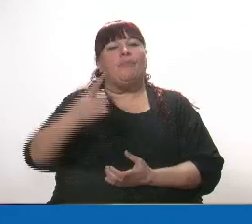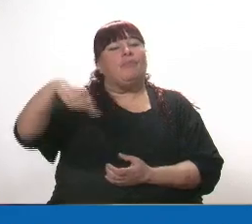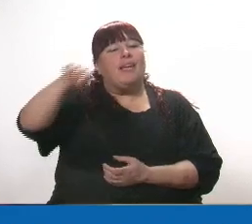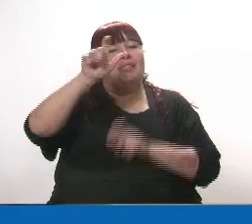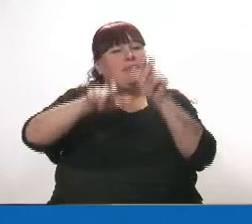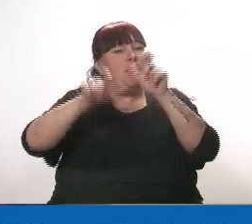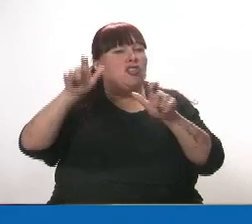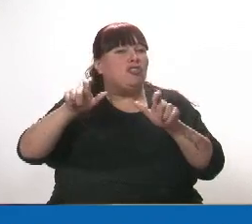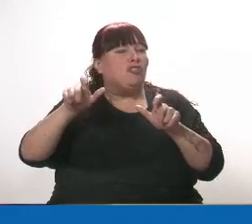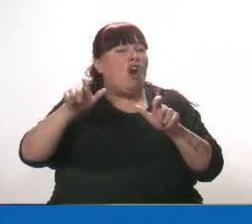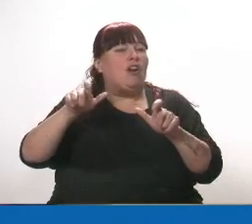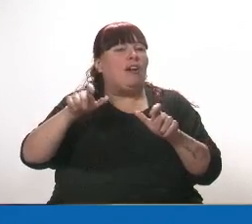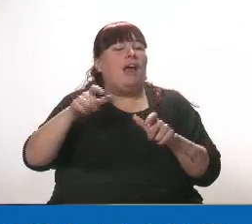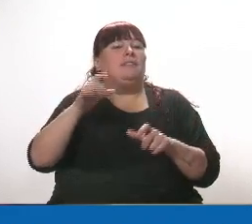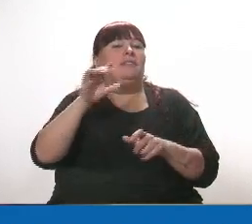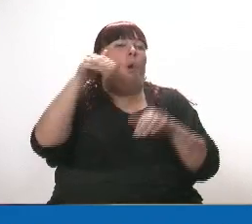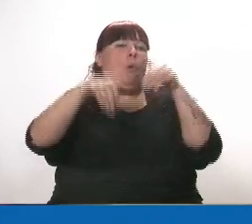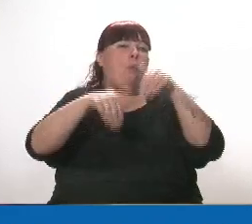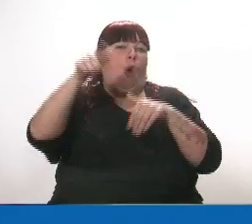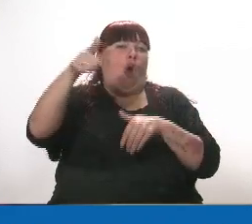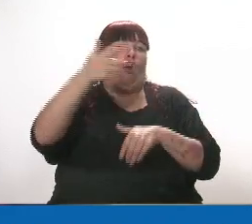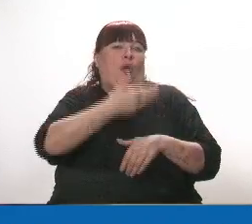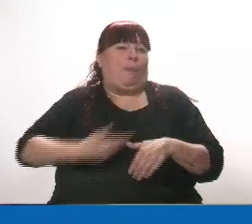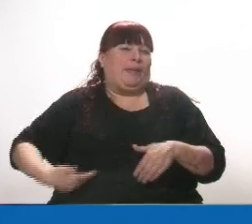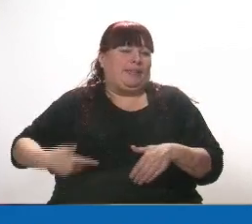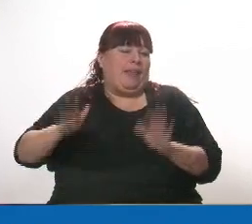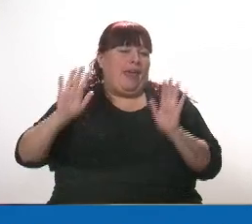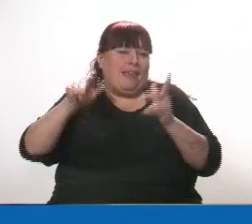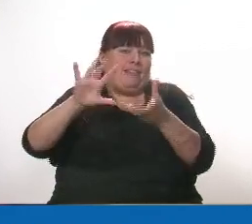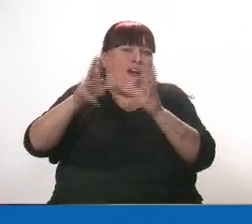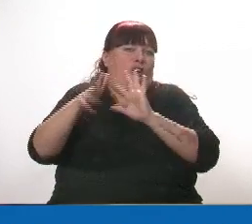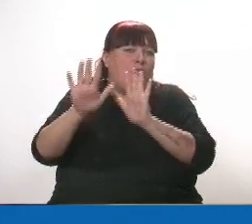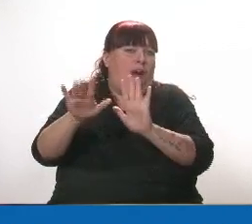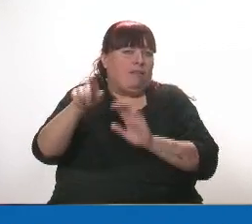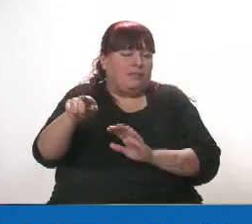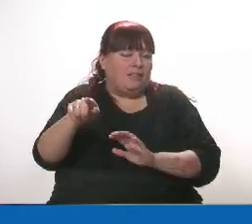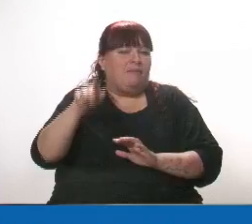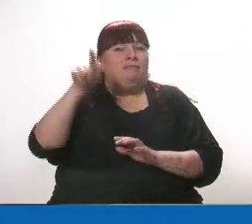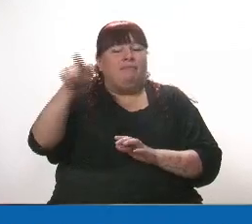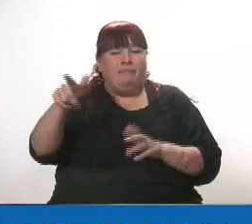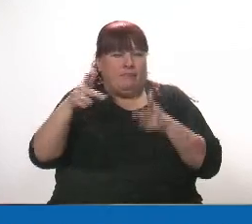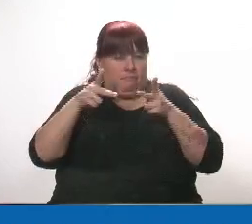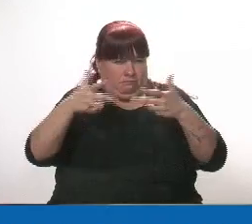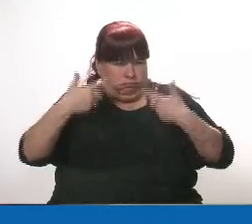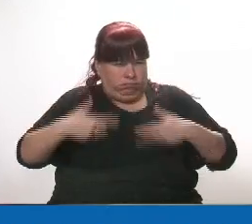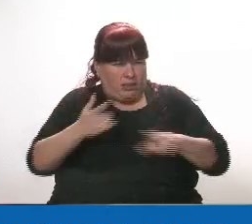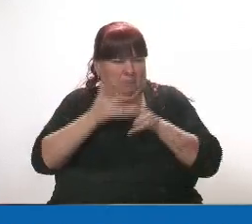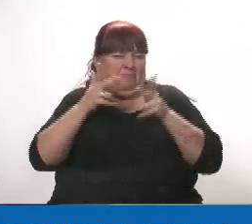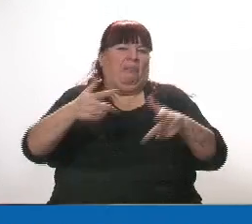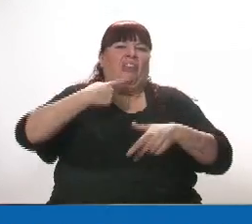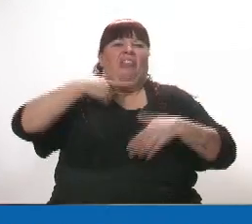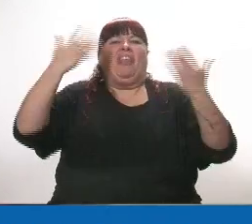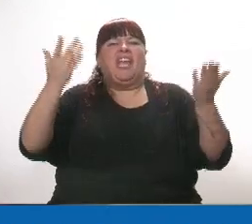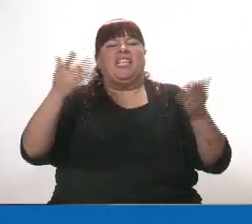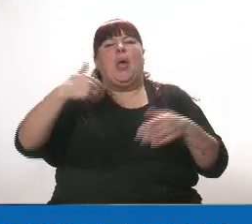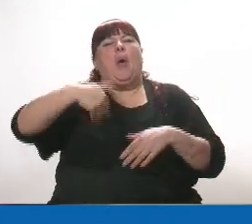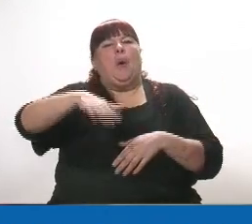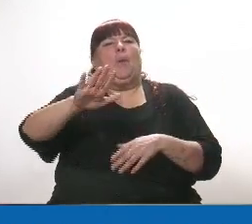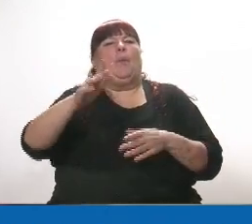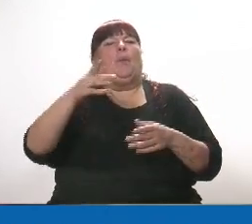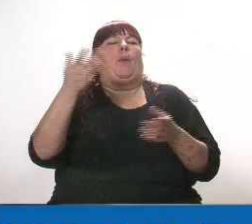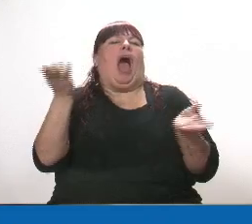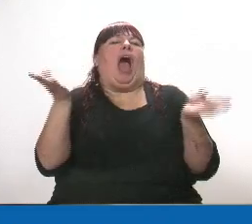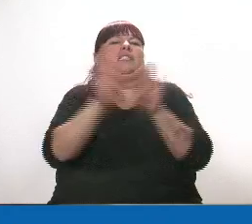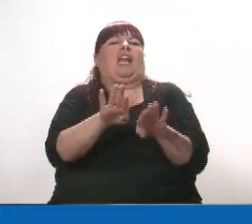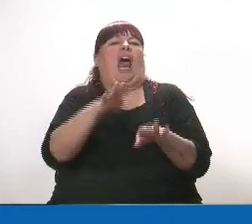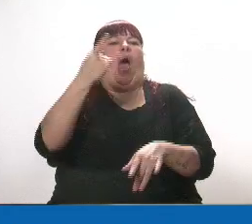elegido a este presidente y este modelo que con una honestidad brutal decía que iba a cerrar las